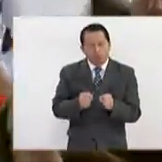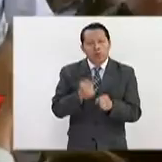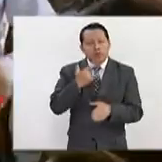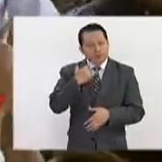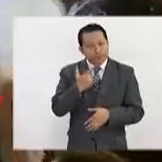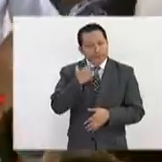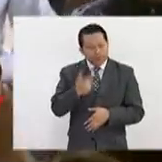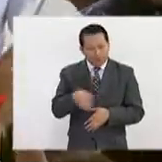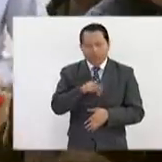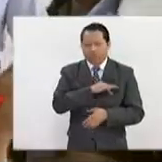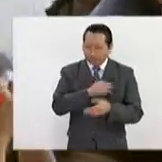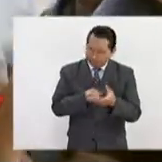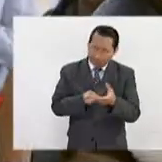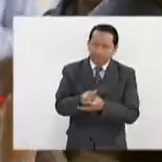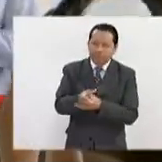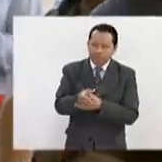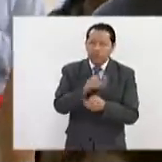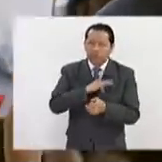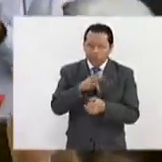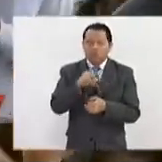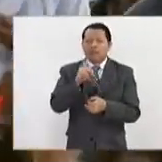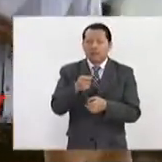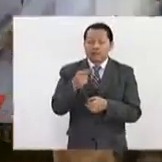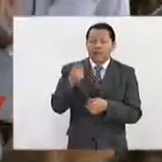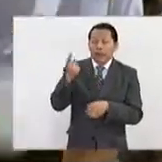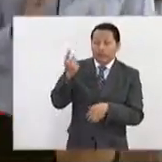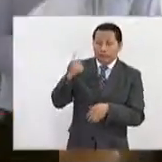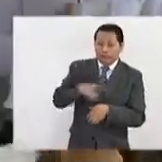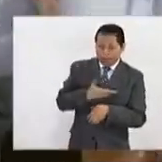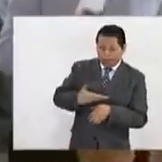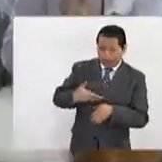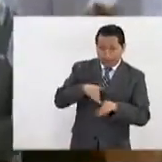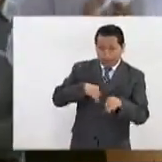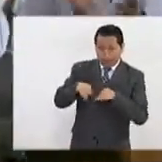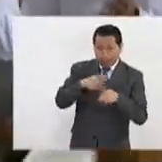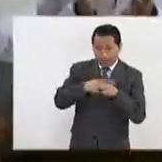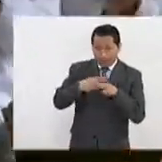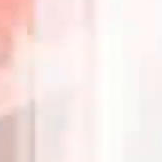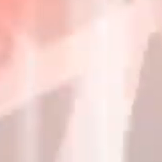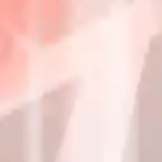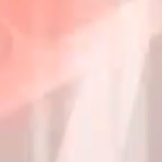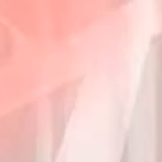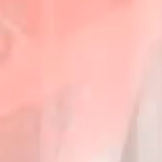del presidente es trabajar hasta que todo Chiapas esté de pie.